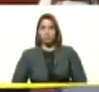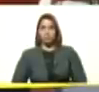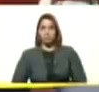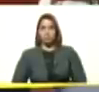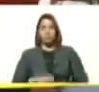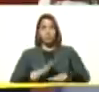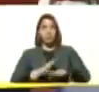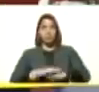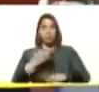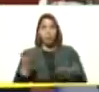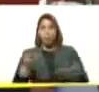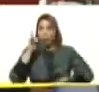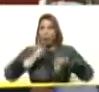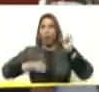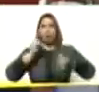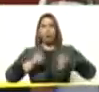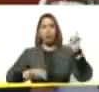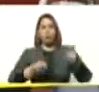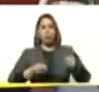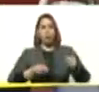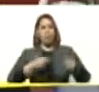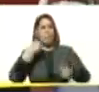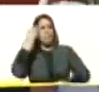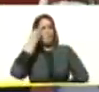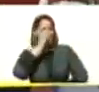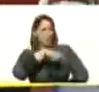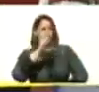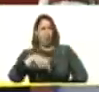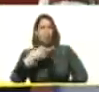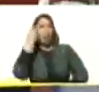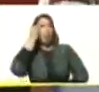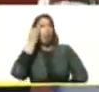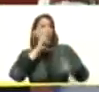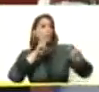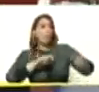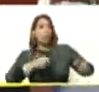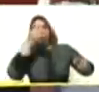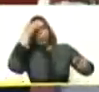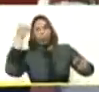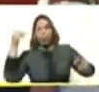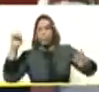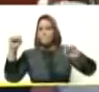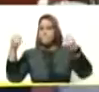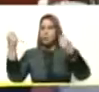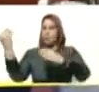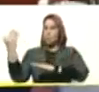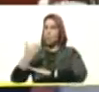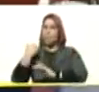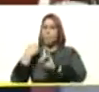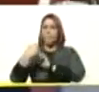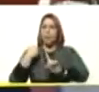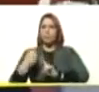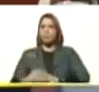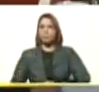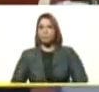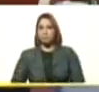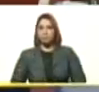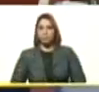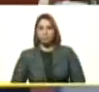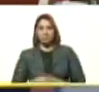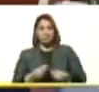Porque algunos se las quieren dar de analista y se olvidan del bloqueo y las agresiones y